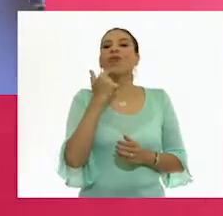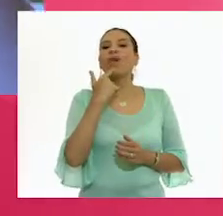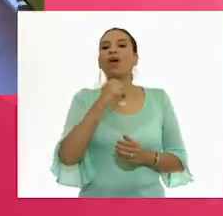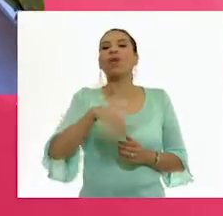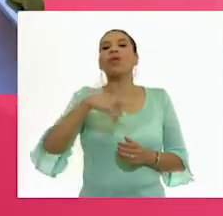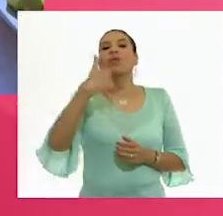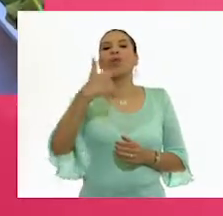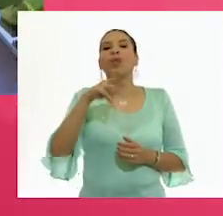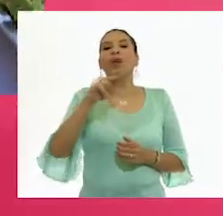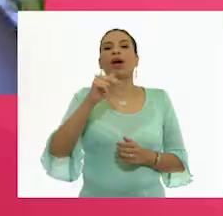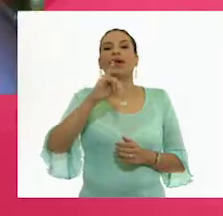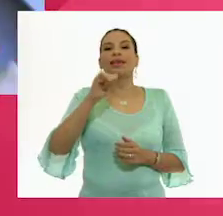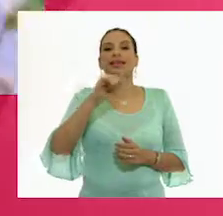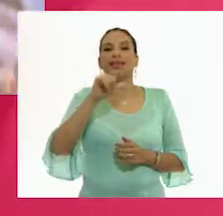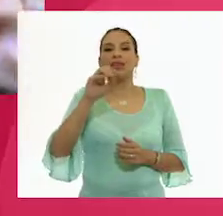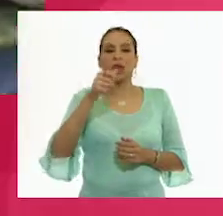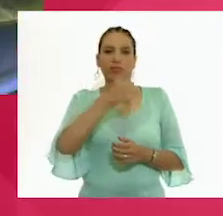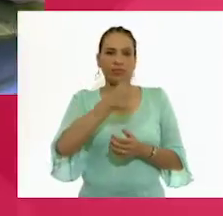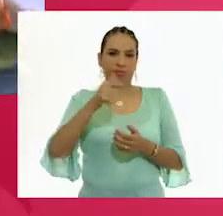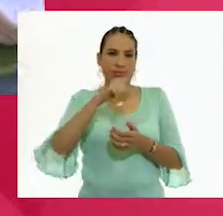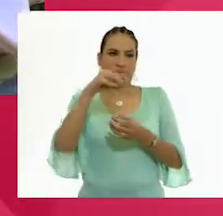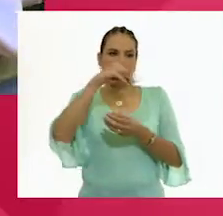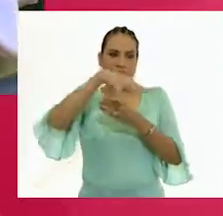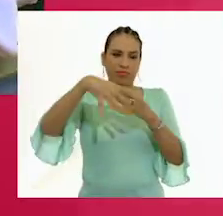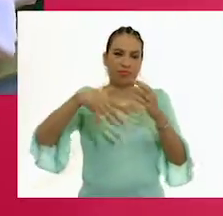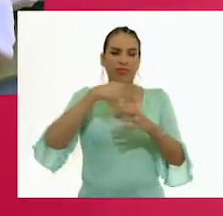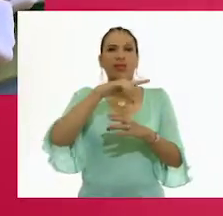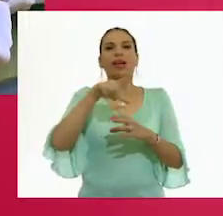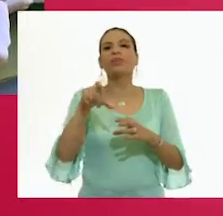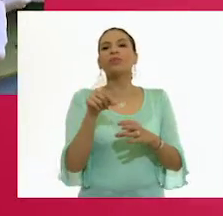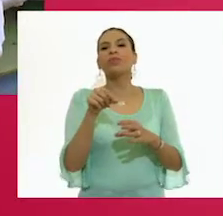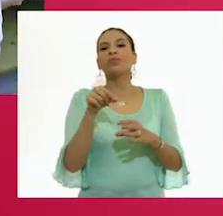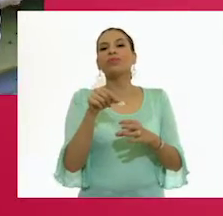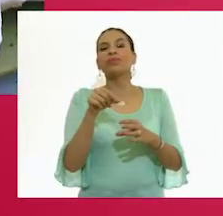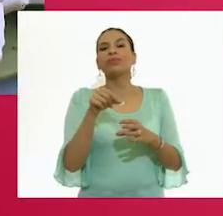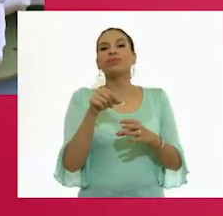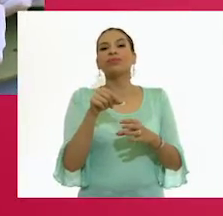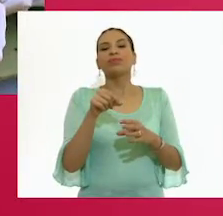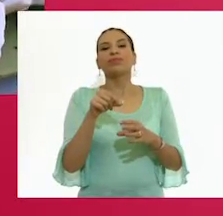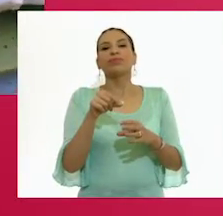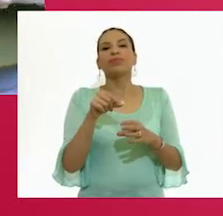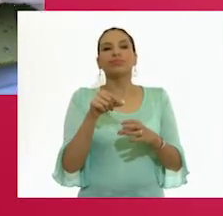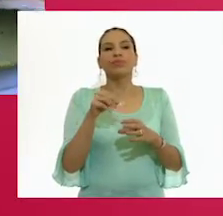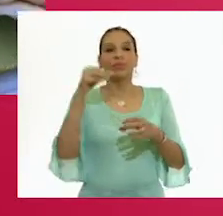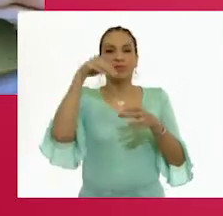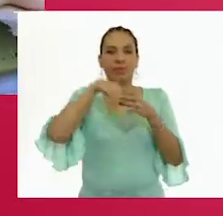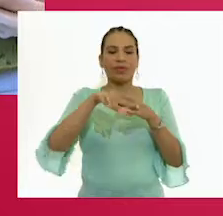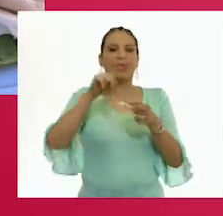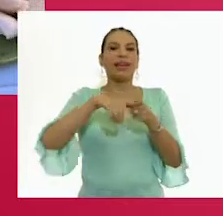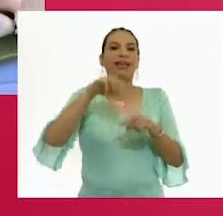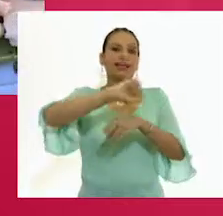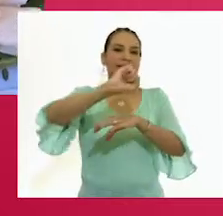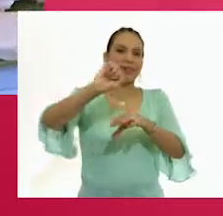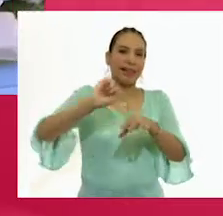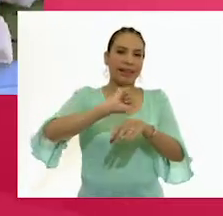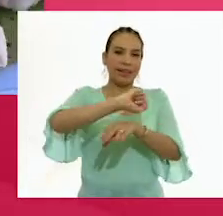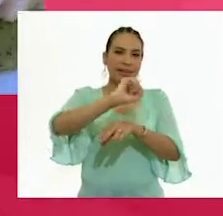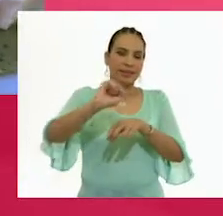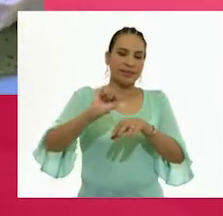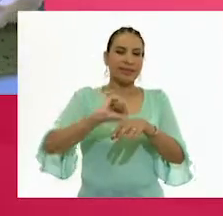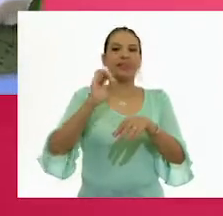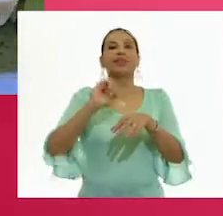remojarlo cada pieza y ahí ya se empieza a ensalar, ponerle su sal,